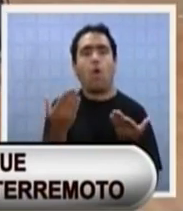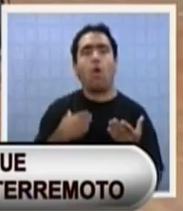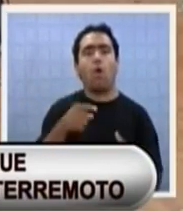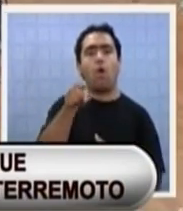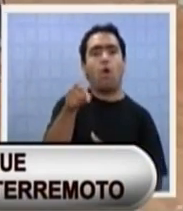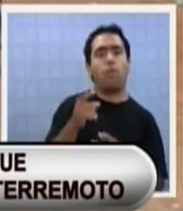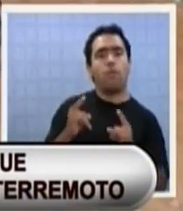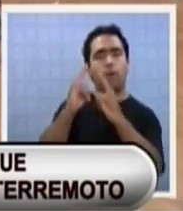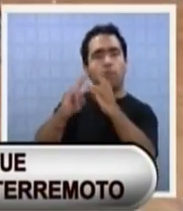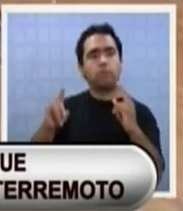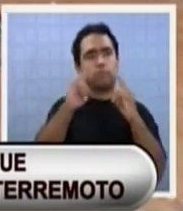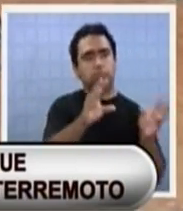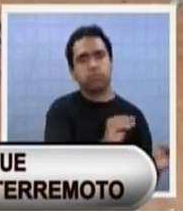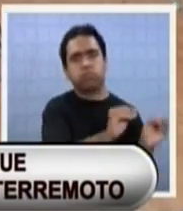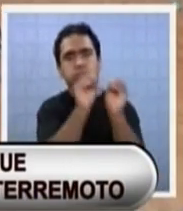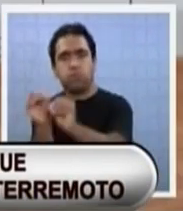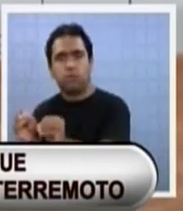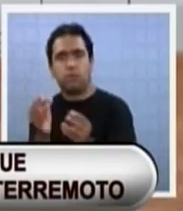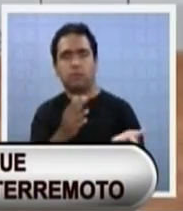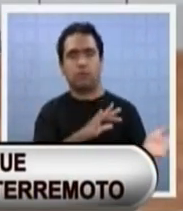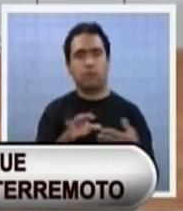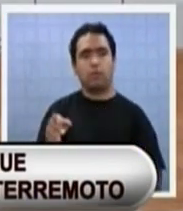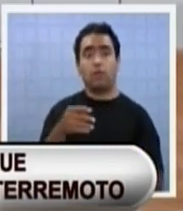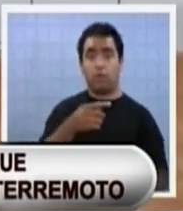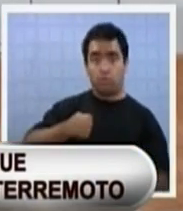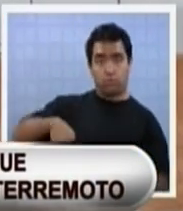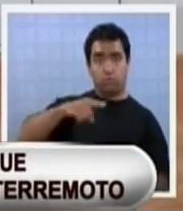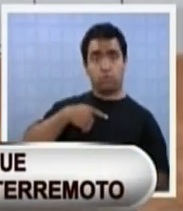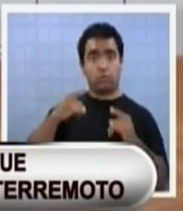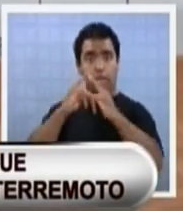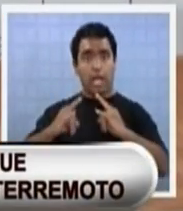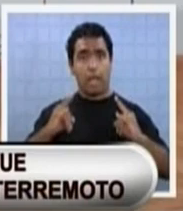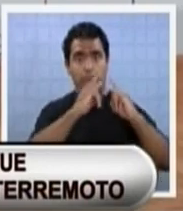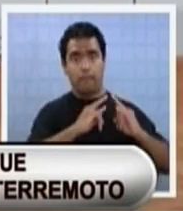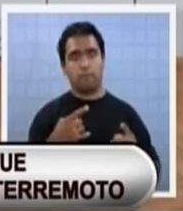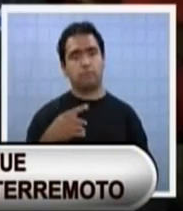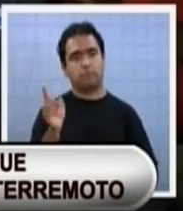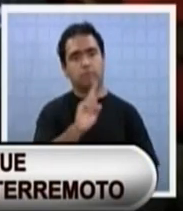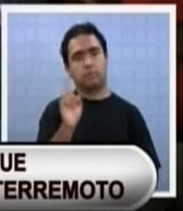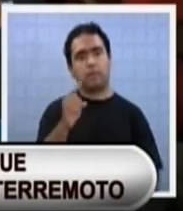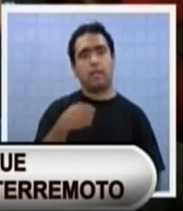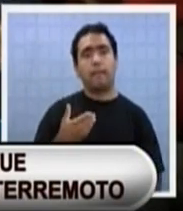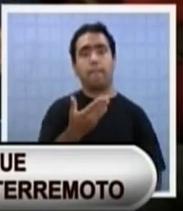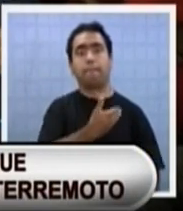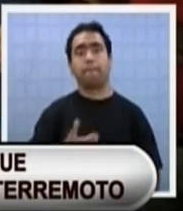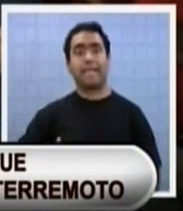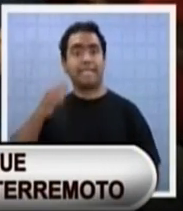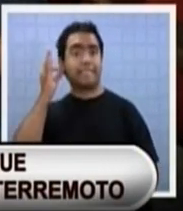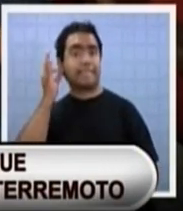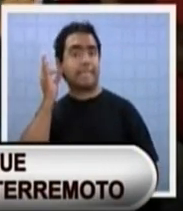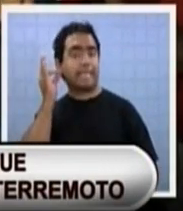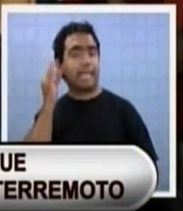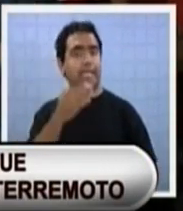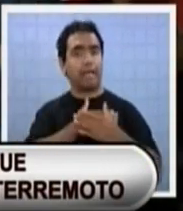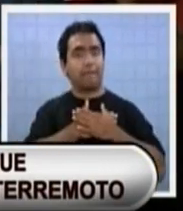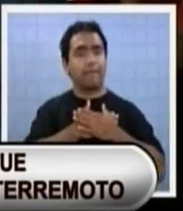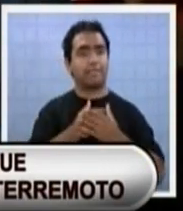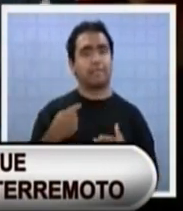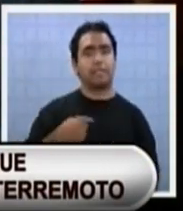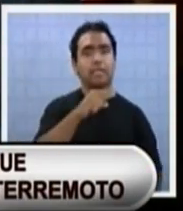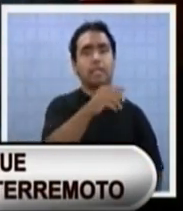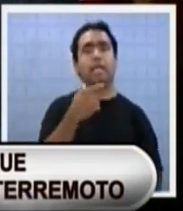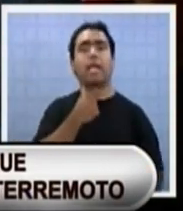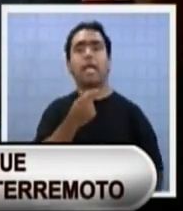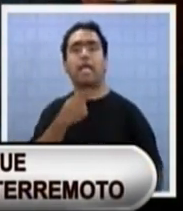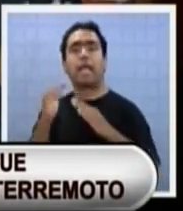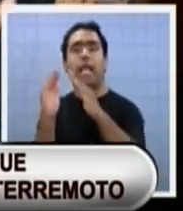al sector. Nosotros no vamos a hacer campamento. La presidenta Bachelet va a instalar viviendas de emergencia, que